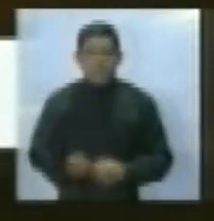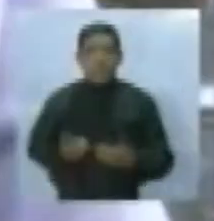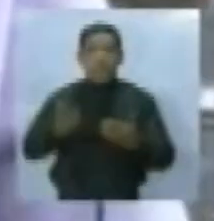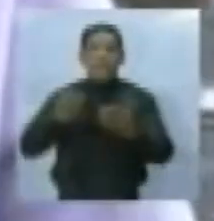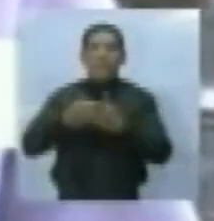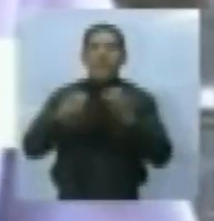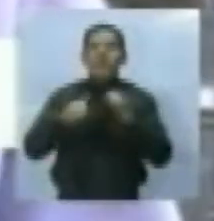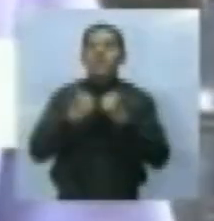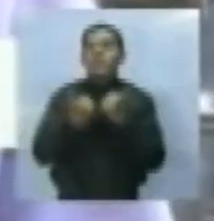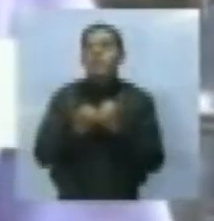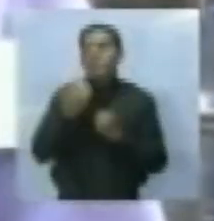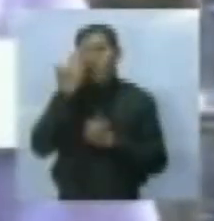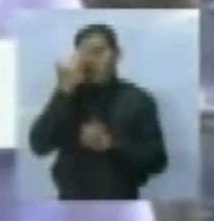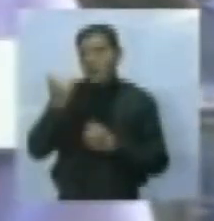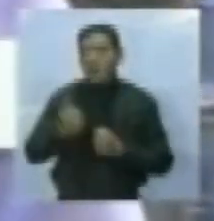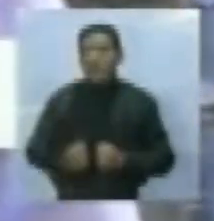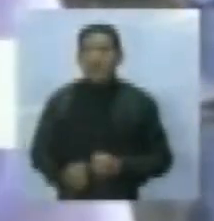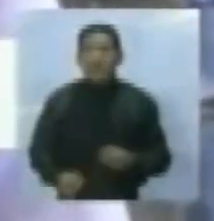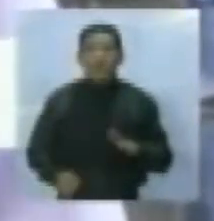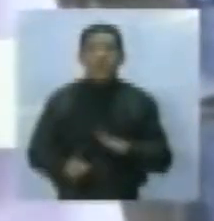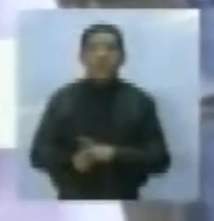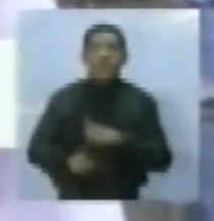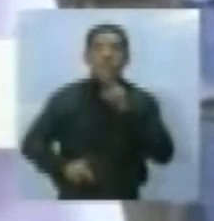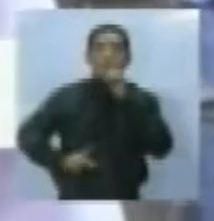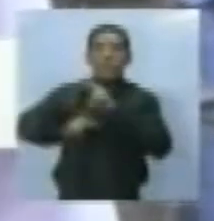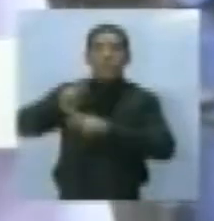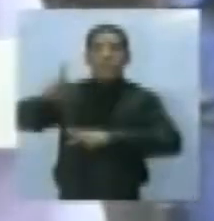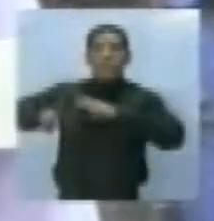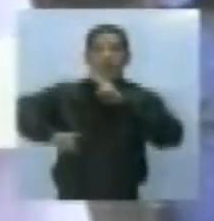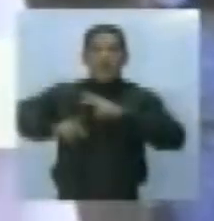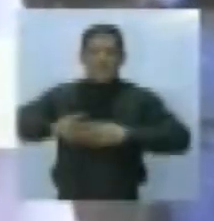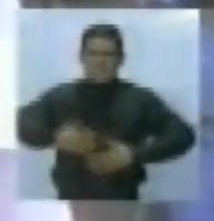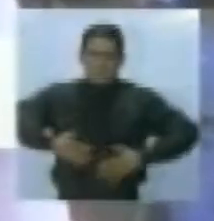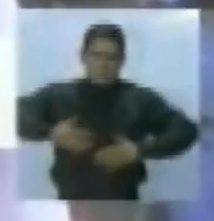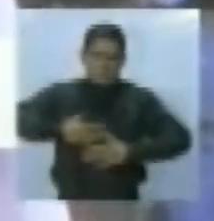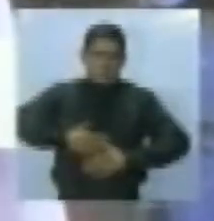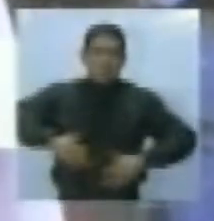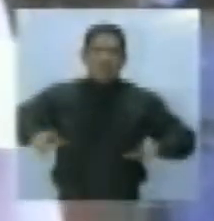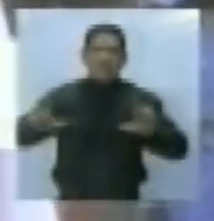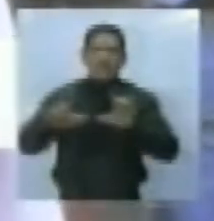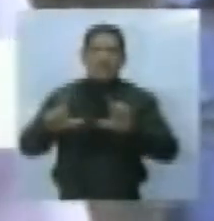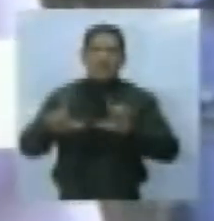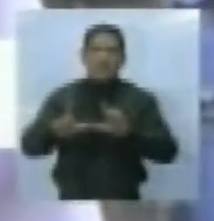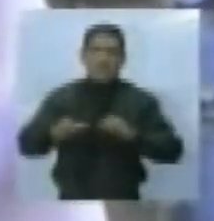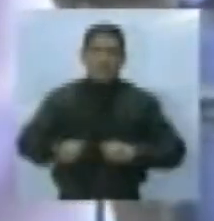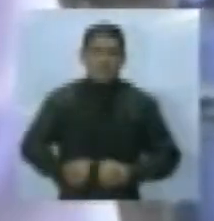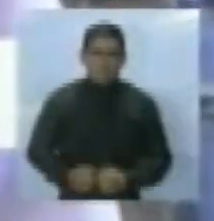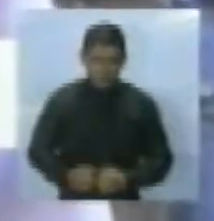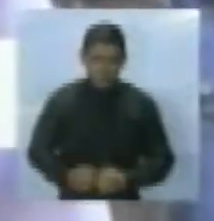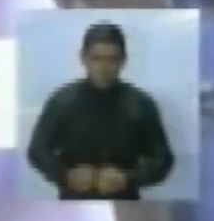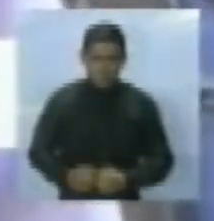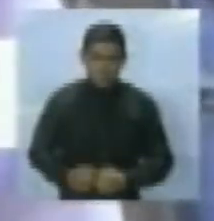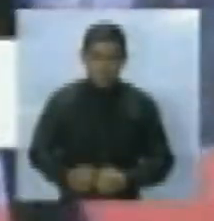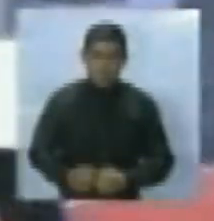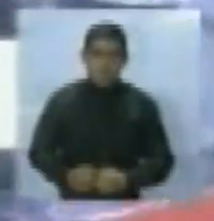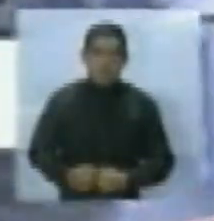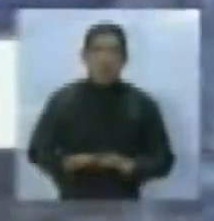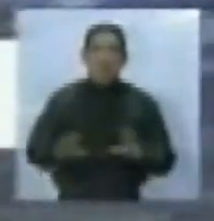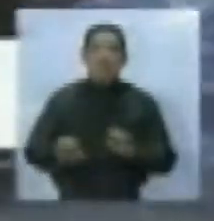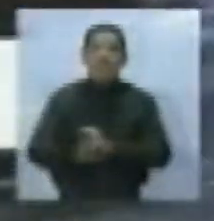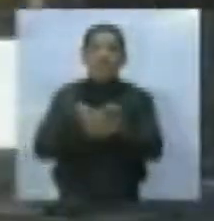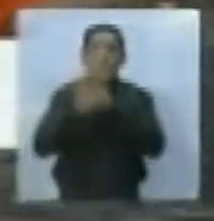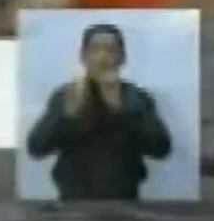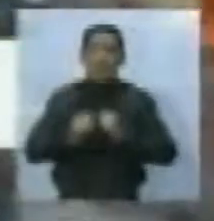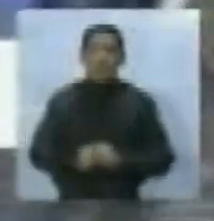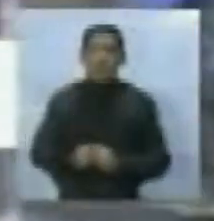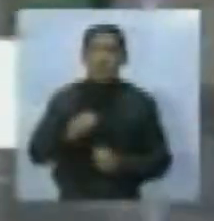pleno. Desgraciadamente regresé de la playa con una infección estomacal. Tengo el certificado aquí, el certificado otorgado desde las 10:30 de la mañana. Mientras que